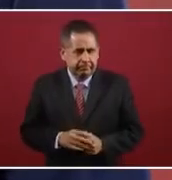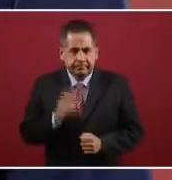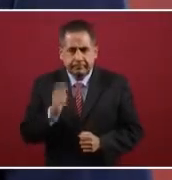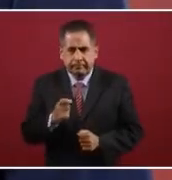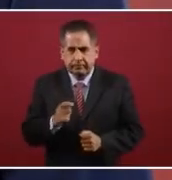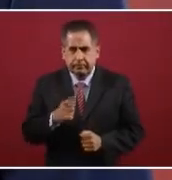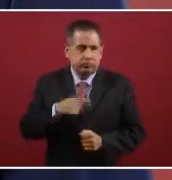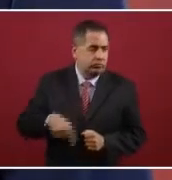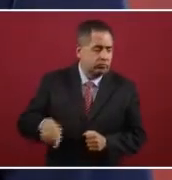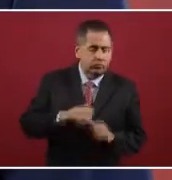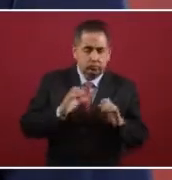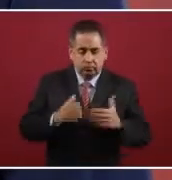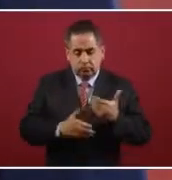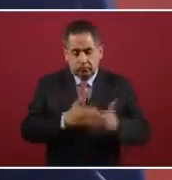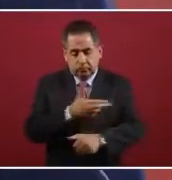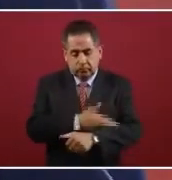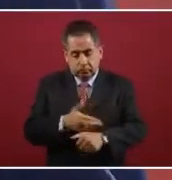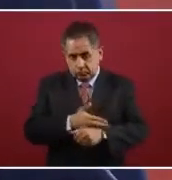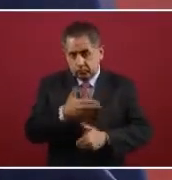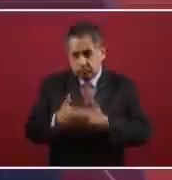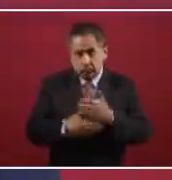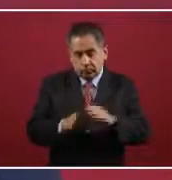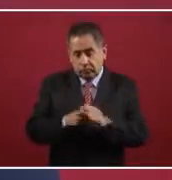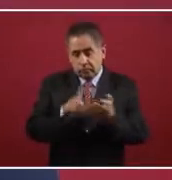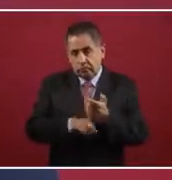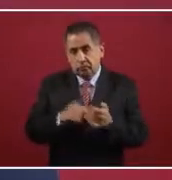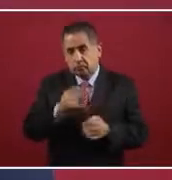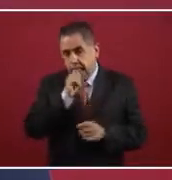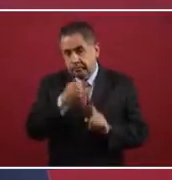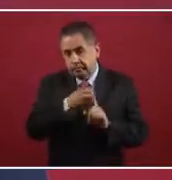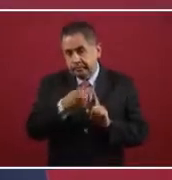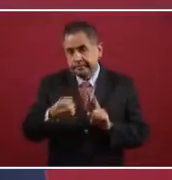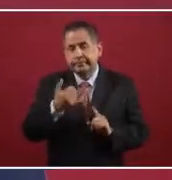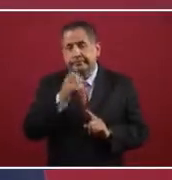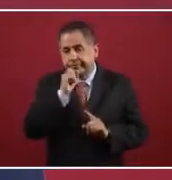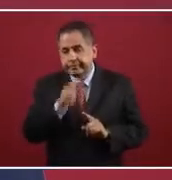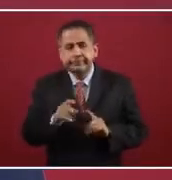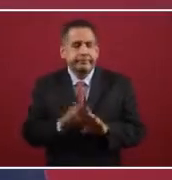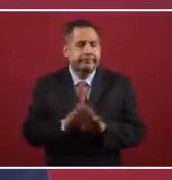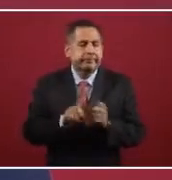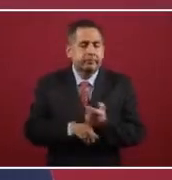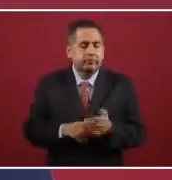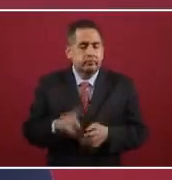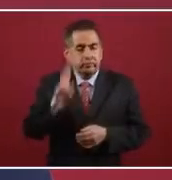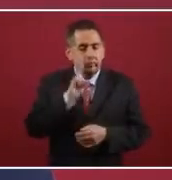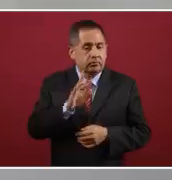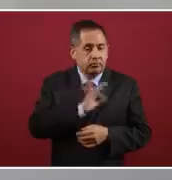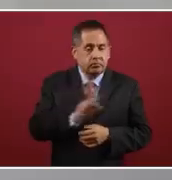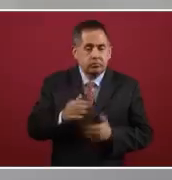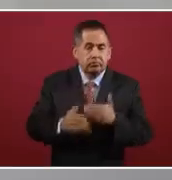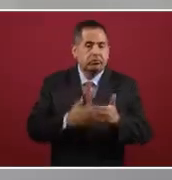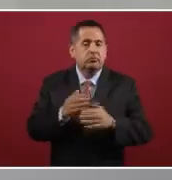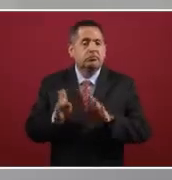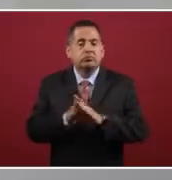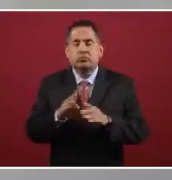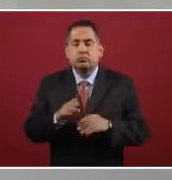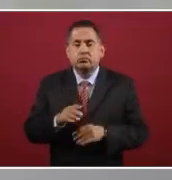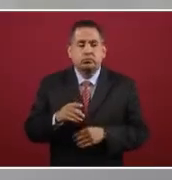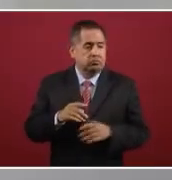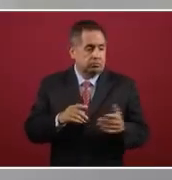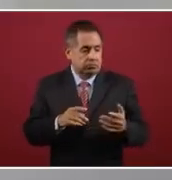se cuidan todos los procedimientos legales y se tiene la posibilidad de recurrir a un